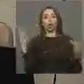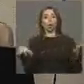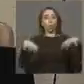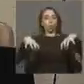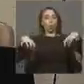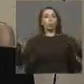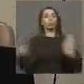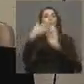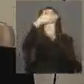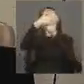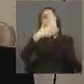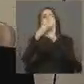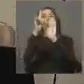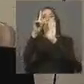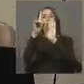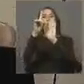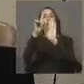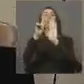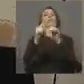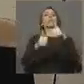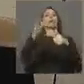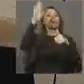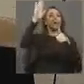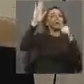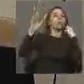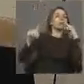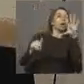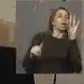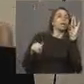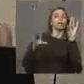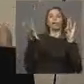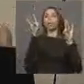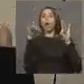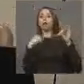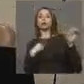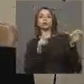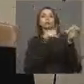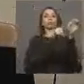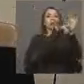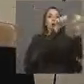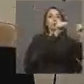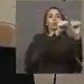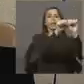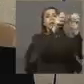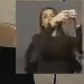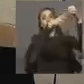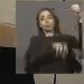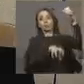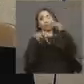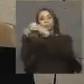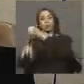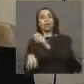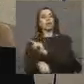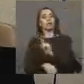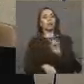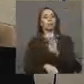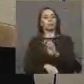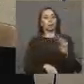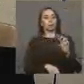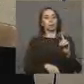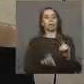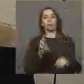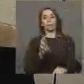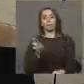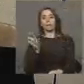independientes pueden escoger con qué partidos subpactan. Tampoco al PPD y al PC y tampoco